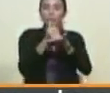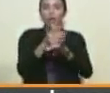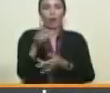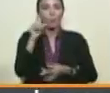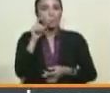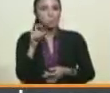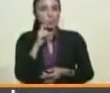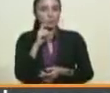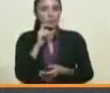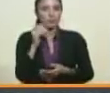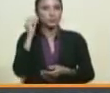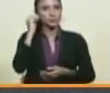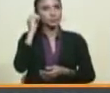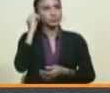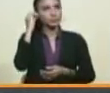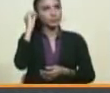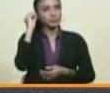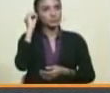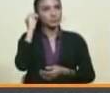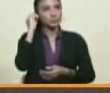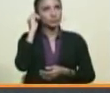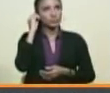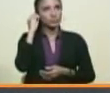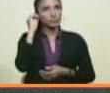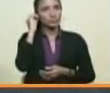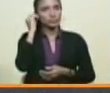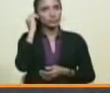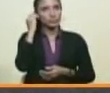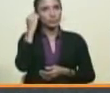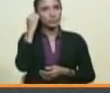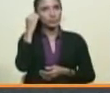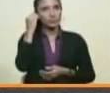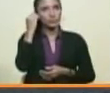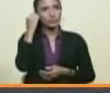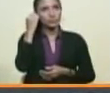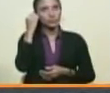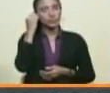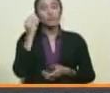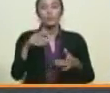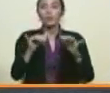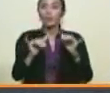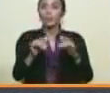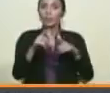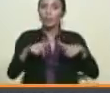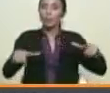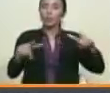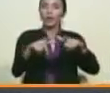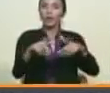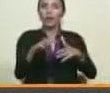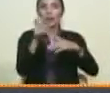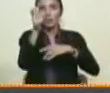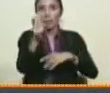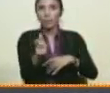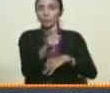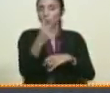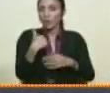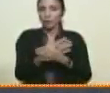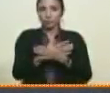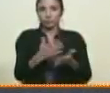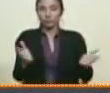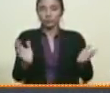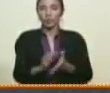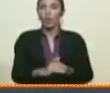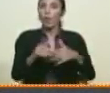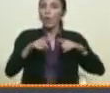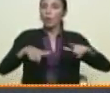y emergencia de adultos aquí los pacientes bueno tienen plenas garantías ustedes para las de